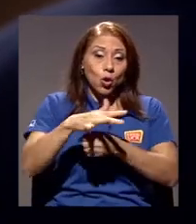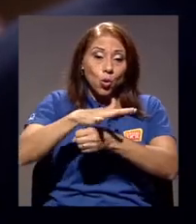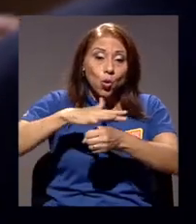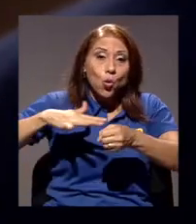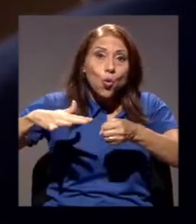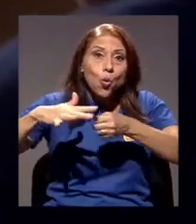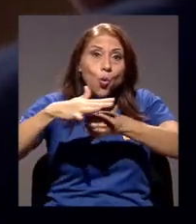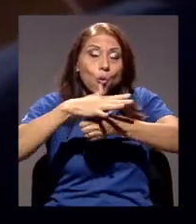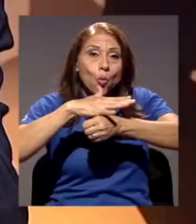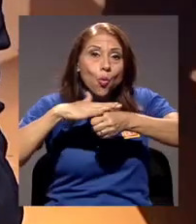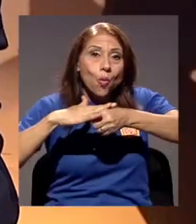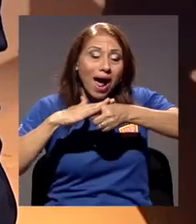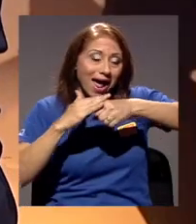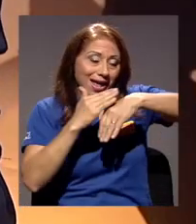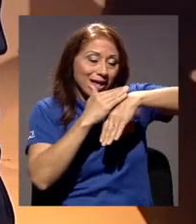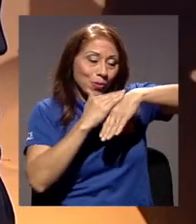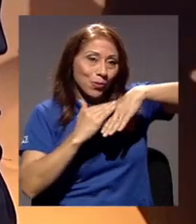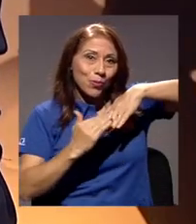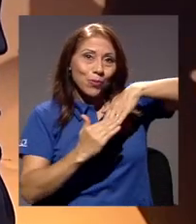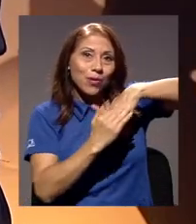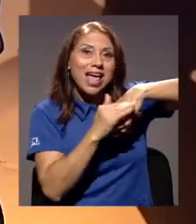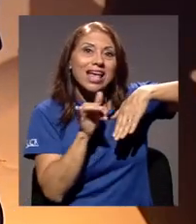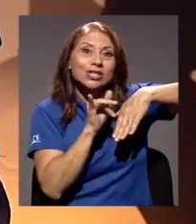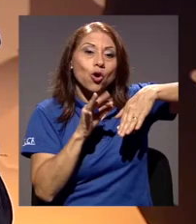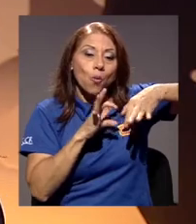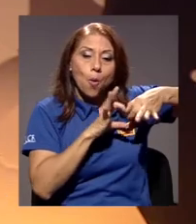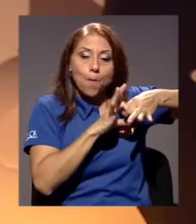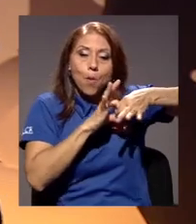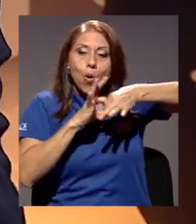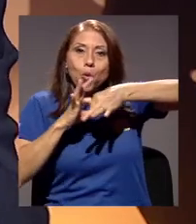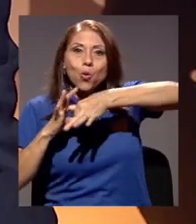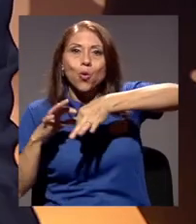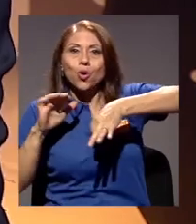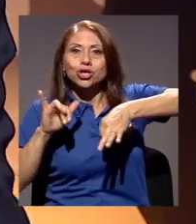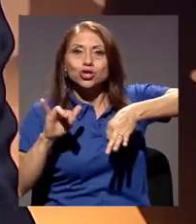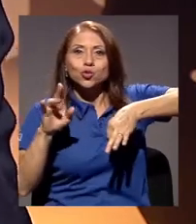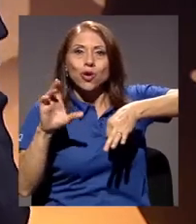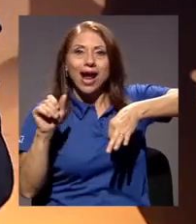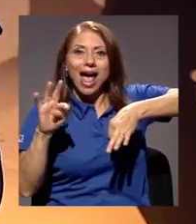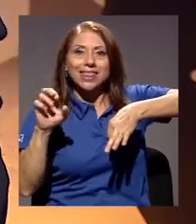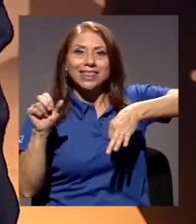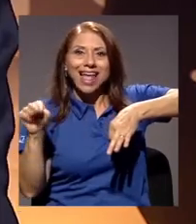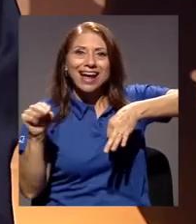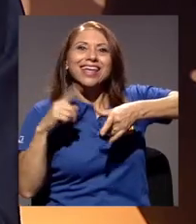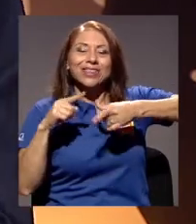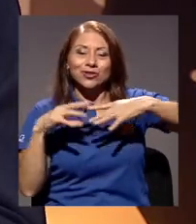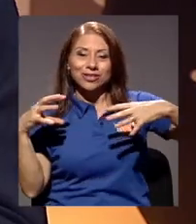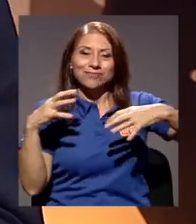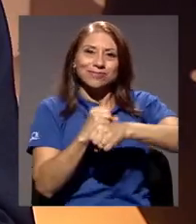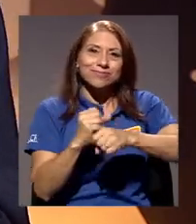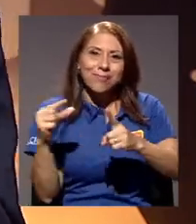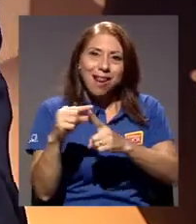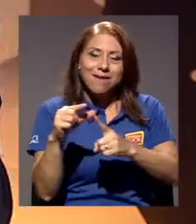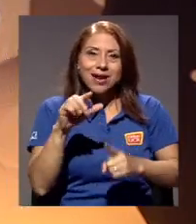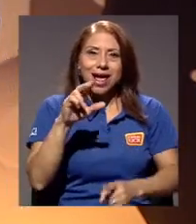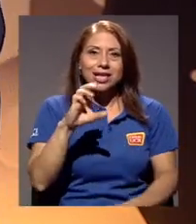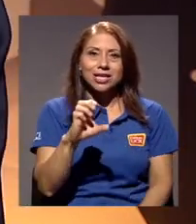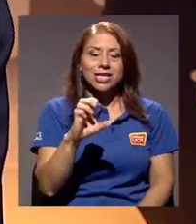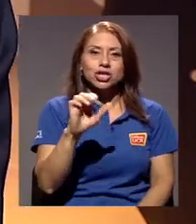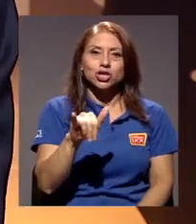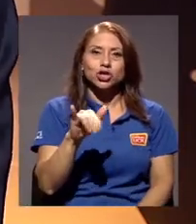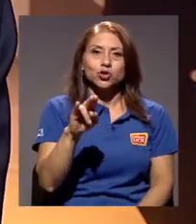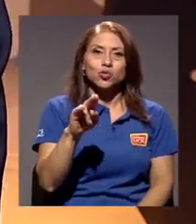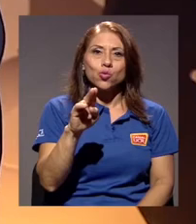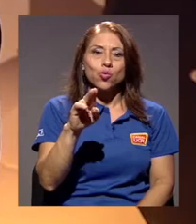una prolongación de la yucatán ellos son yuki no sé si hay una idea de constituir